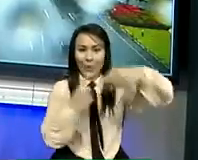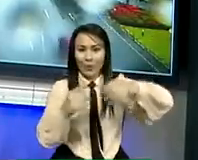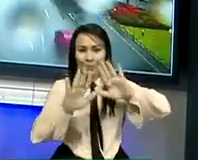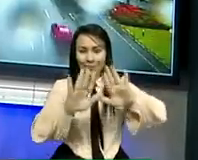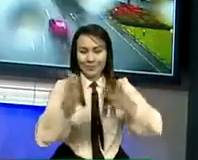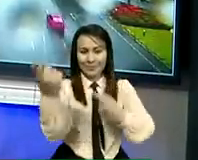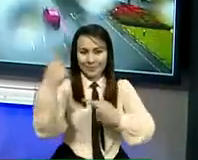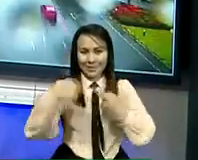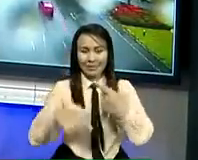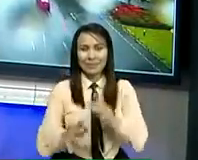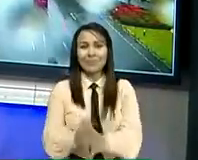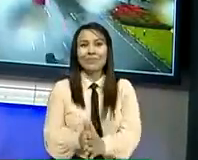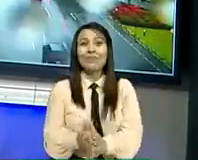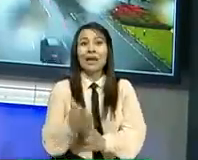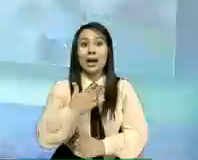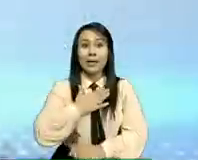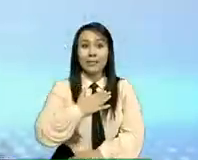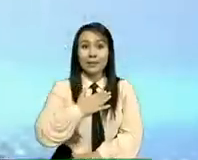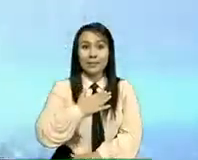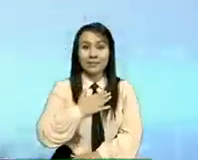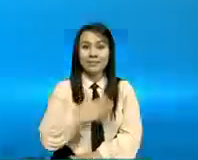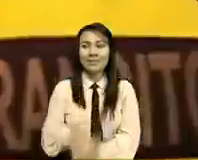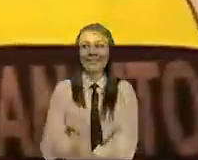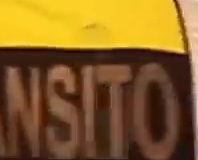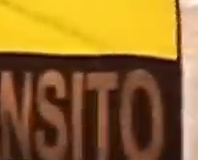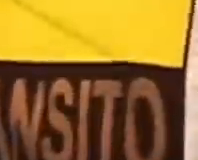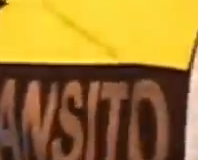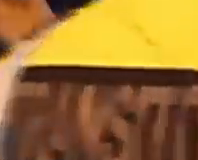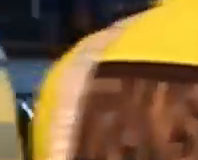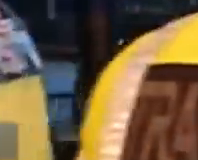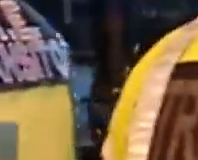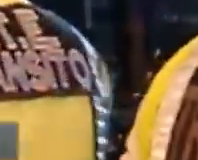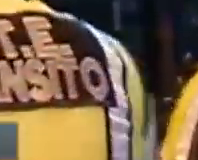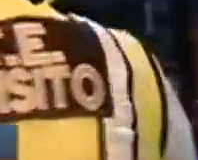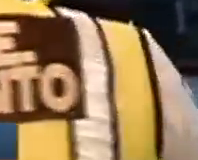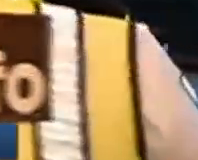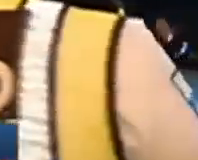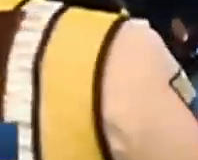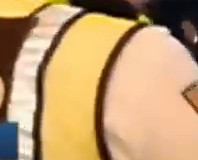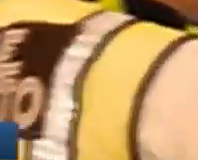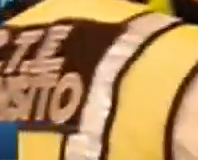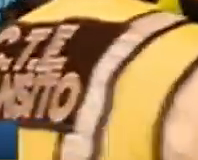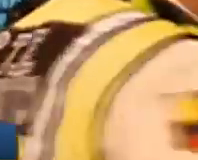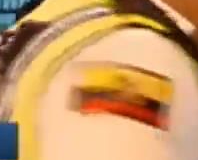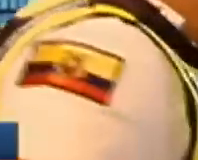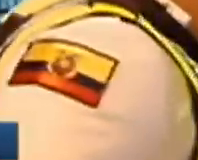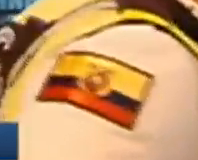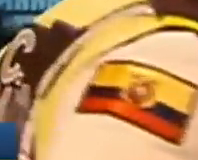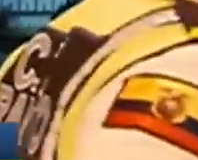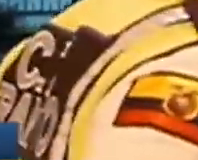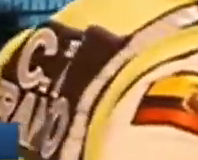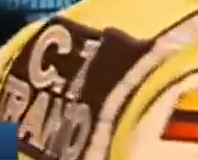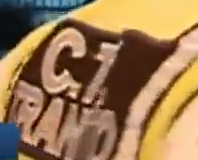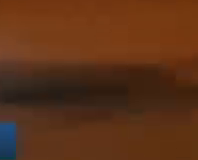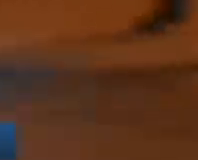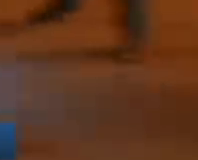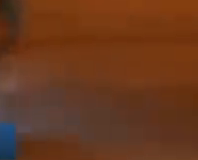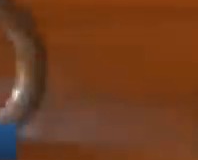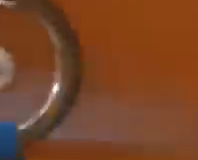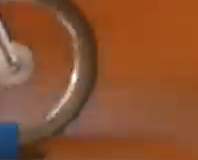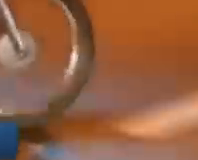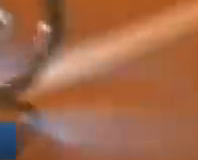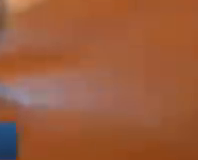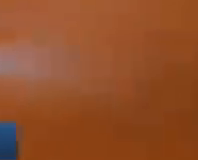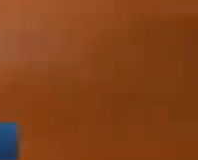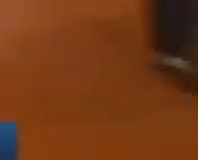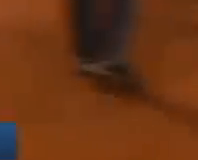enseguida. Muy bien, atención. Policía realiza operativo de